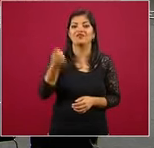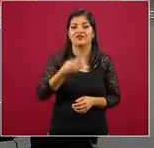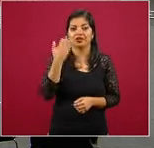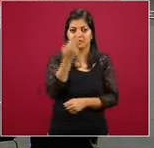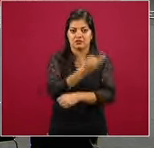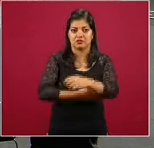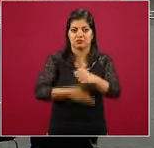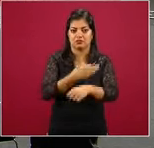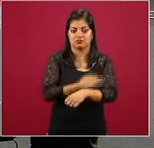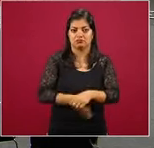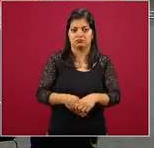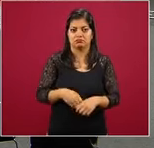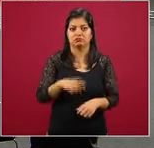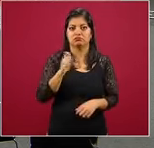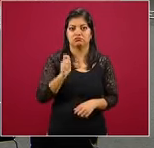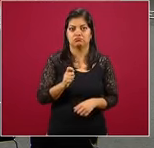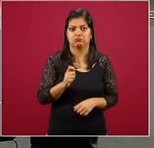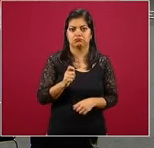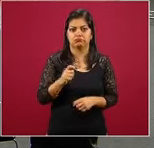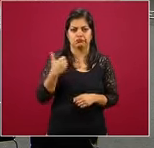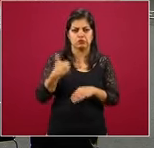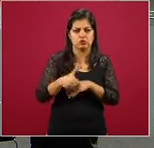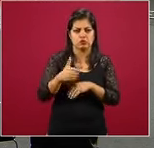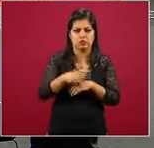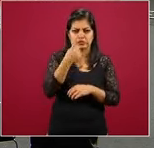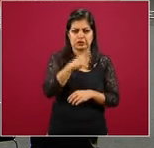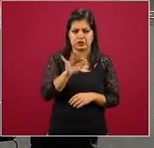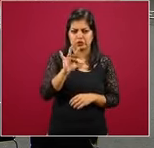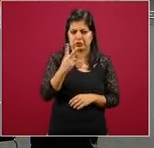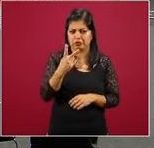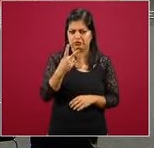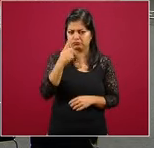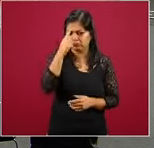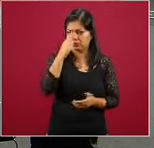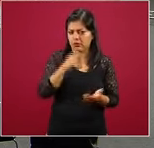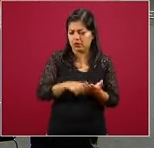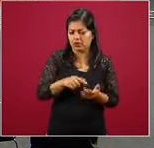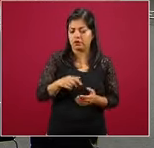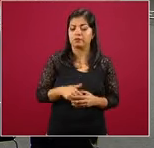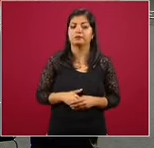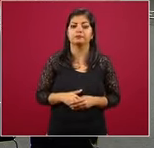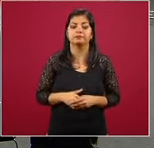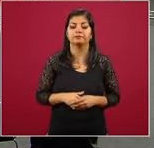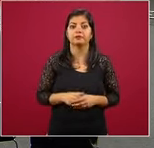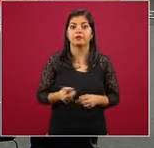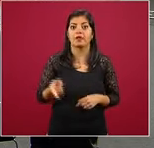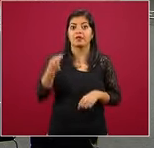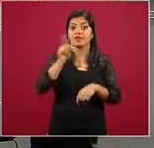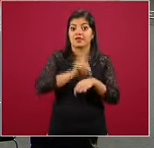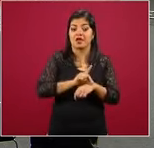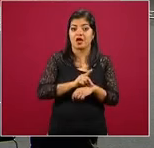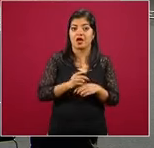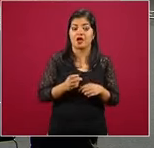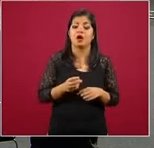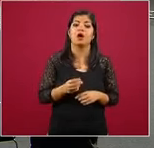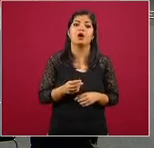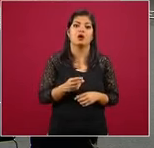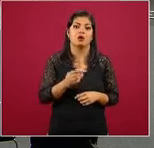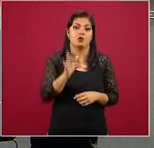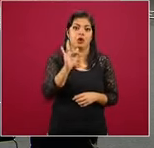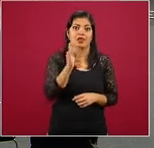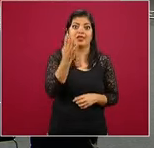la 142, si mal no recuerdo, si vemos la siguiente diapositiva, día número 49 de esta nueva